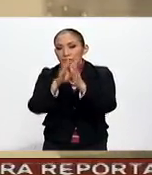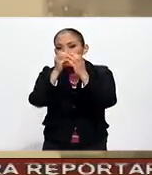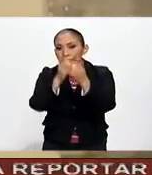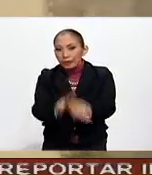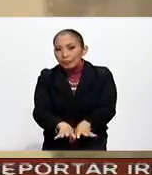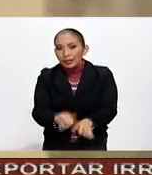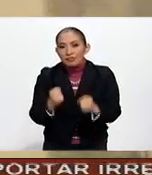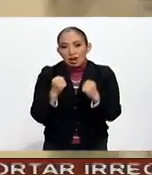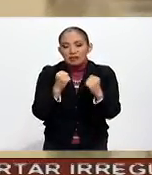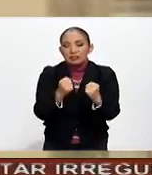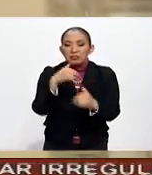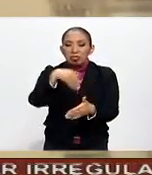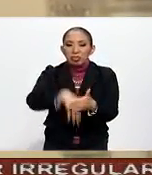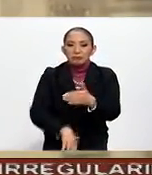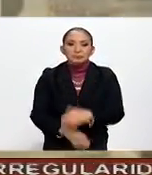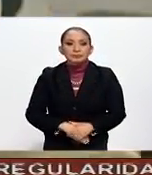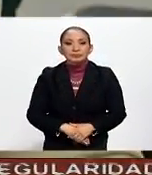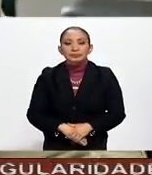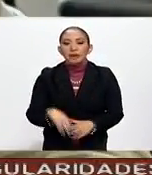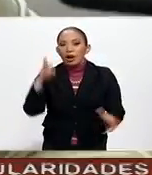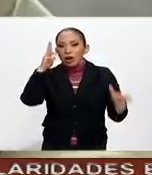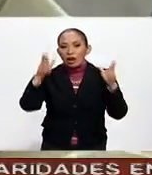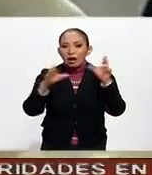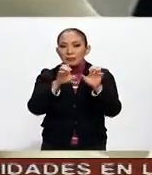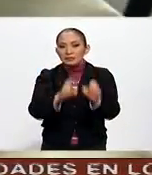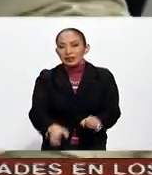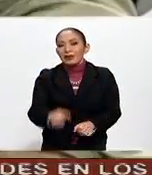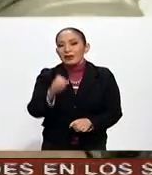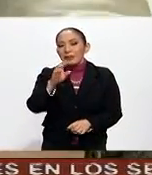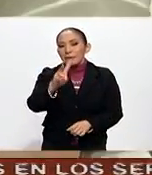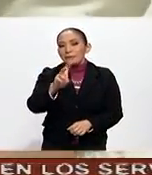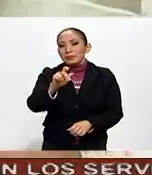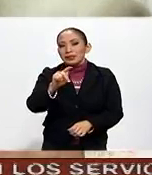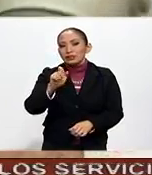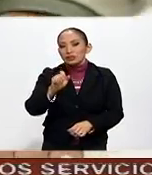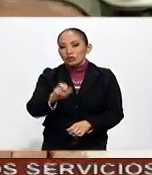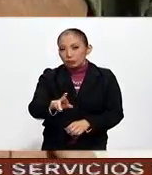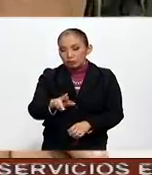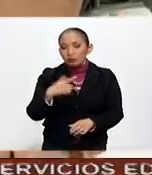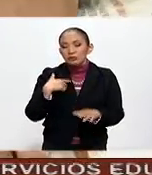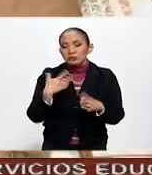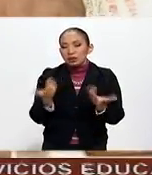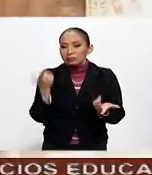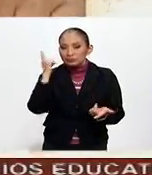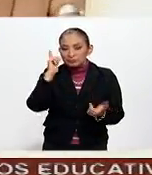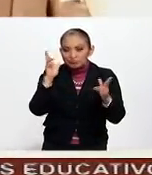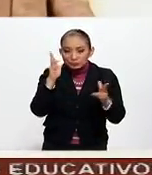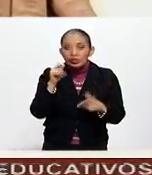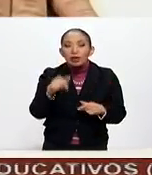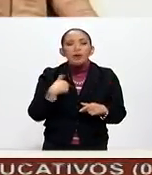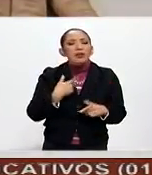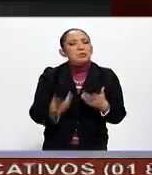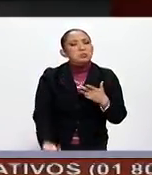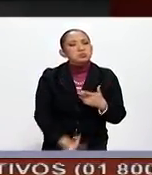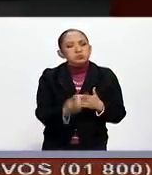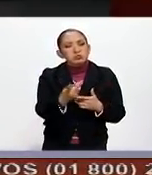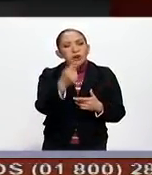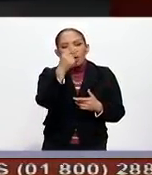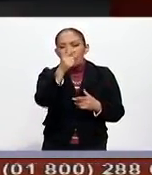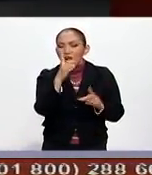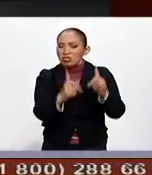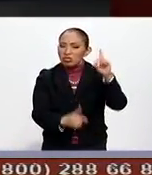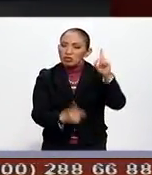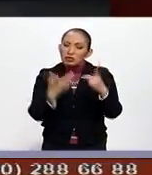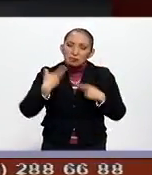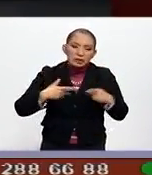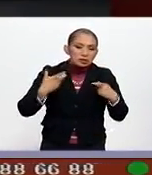perder fuerza, Omar. A ver, hola, ¿cómo estás, Víctor Felipe Piz? Gusto saludarte también. Yo te pregunto, por ejemplo, una de las dudas